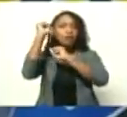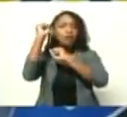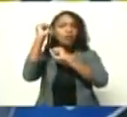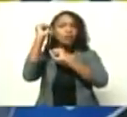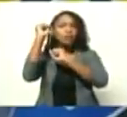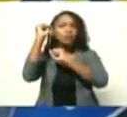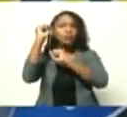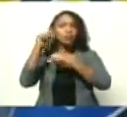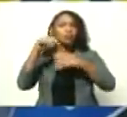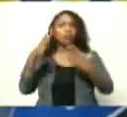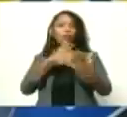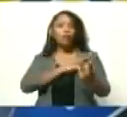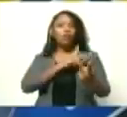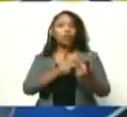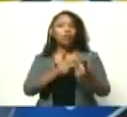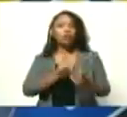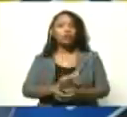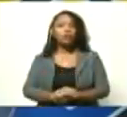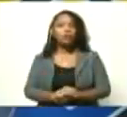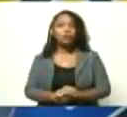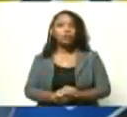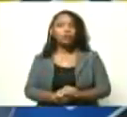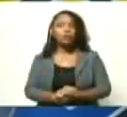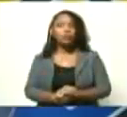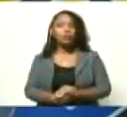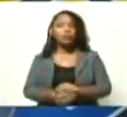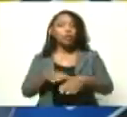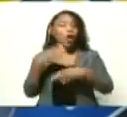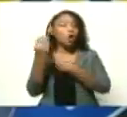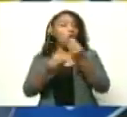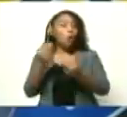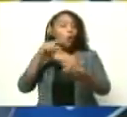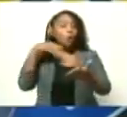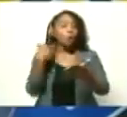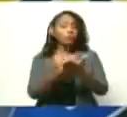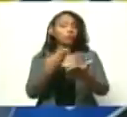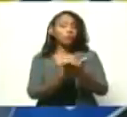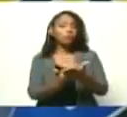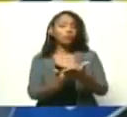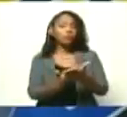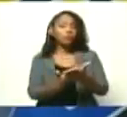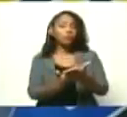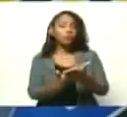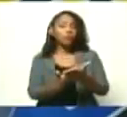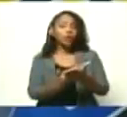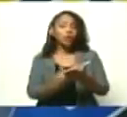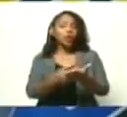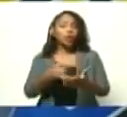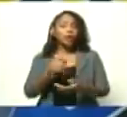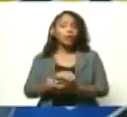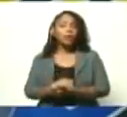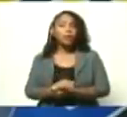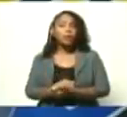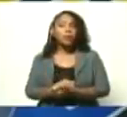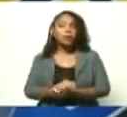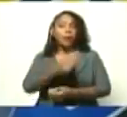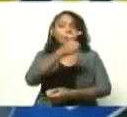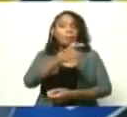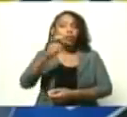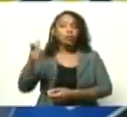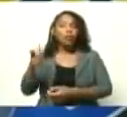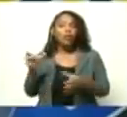manifestaciones de voluntad, tal como lo certificaron los testigos de